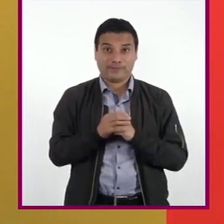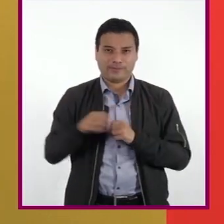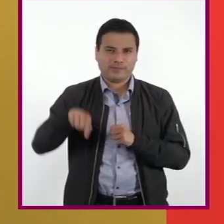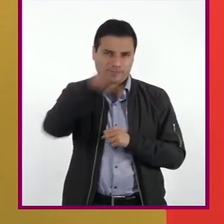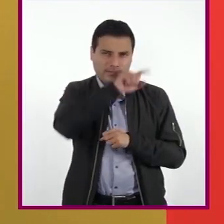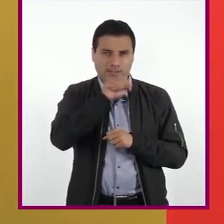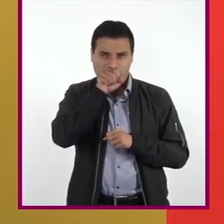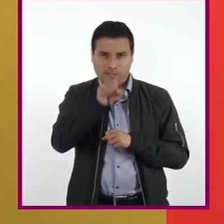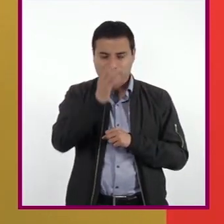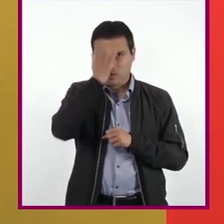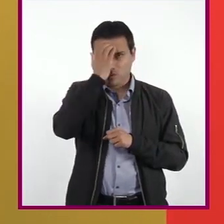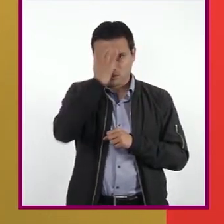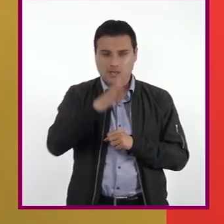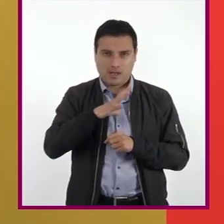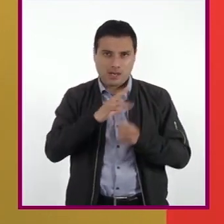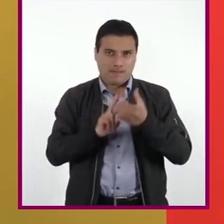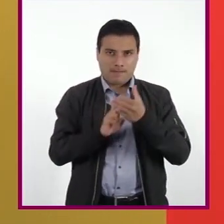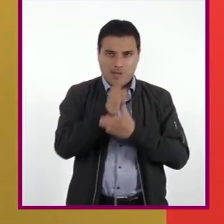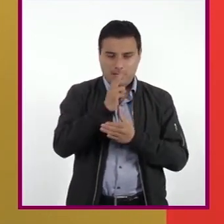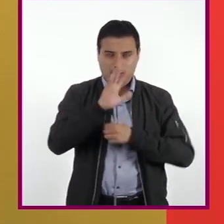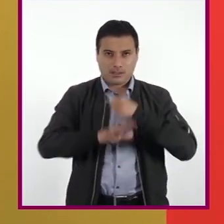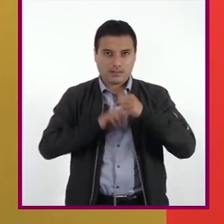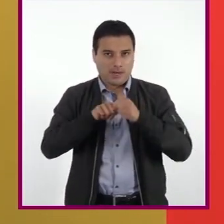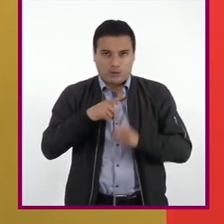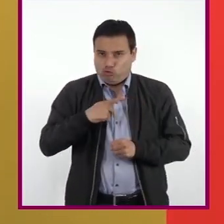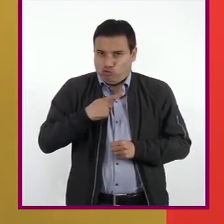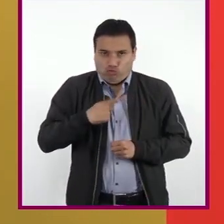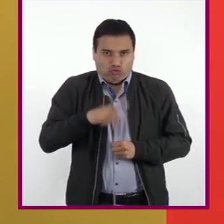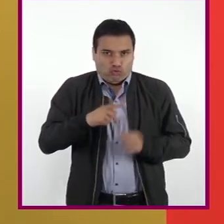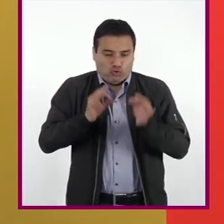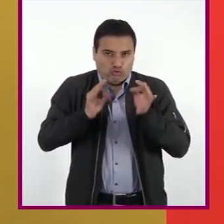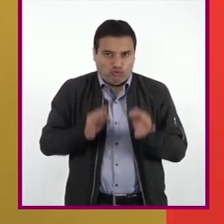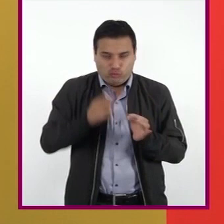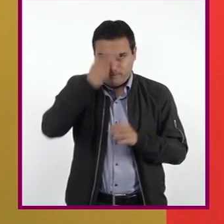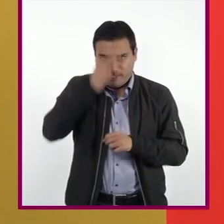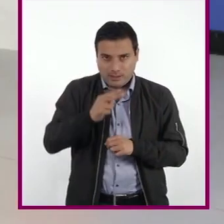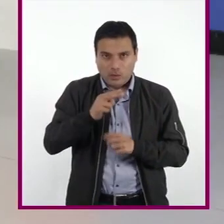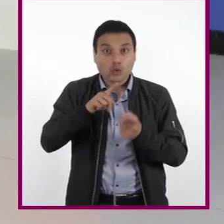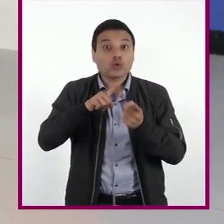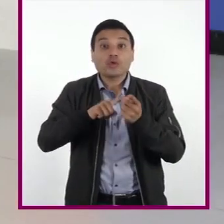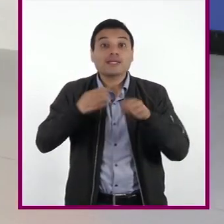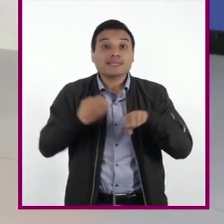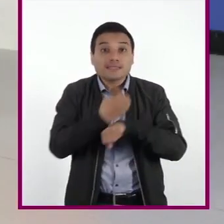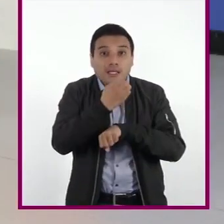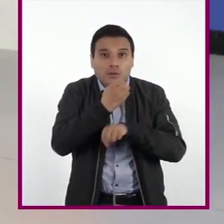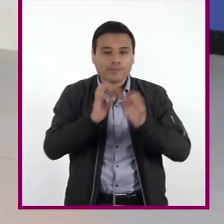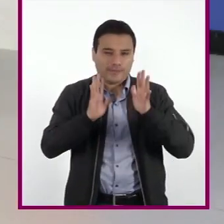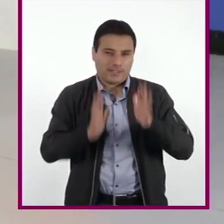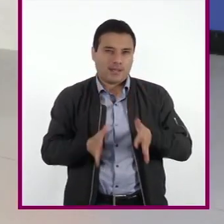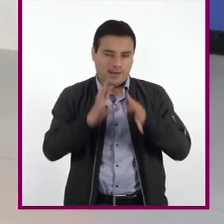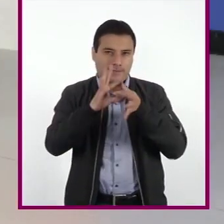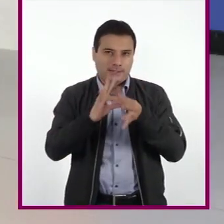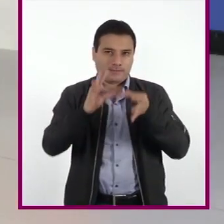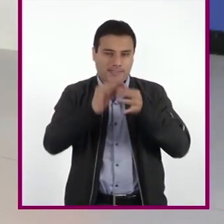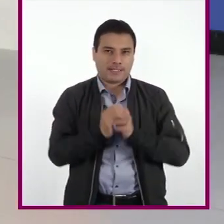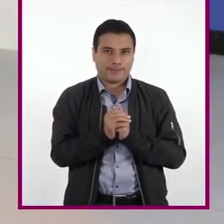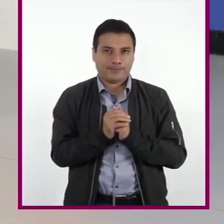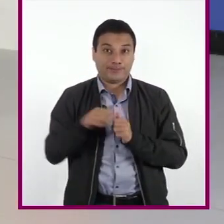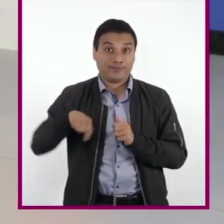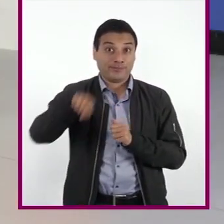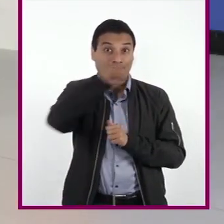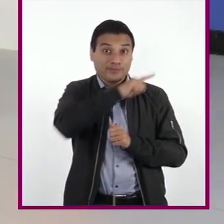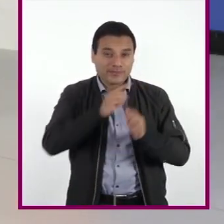las especies que son endémicas de nuestra nación y en qué parte de la República se encuentran. Esto sin duda nos hace ver qué